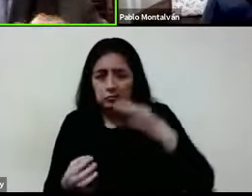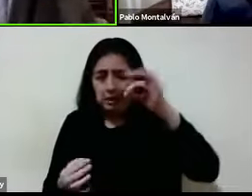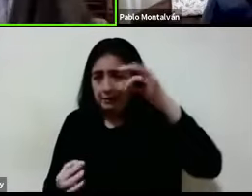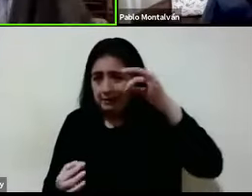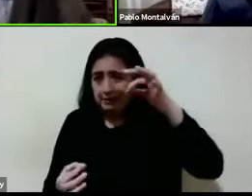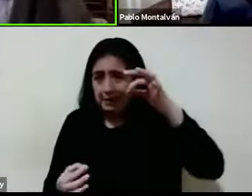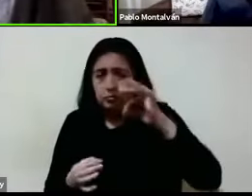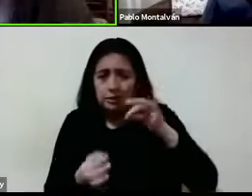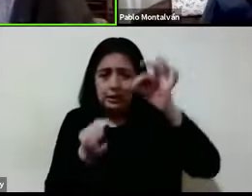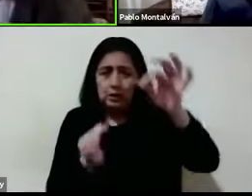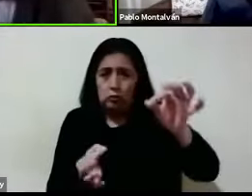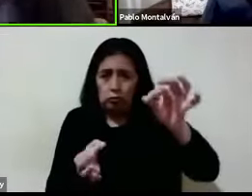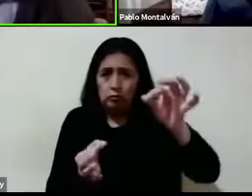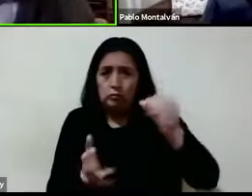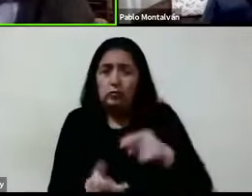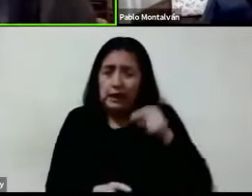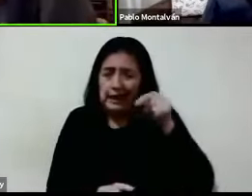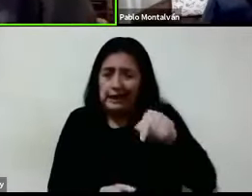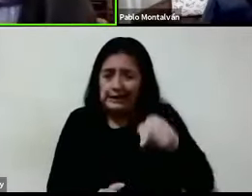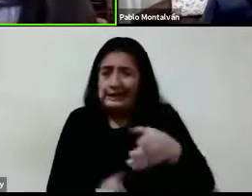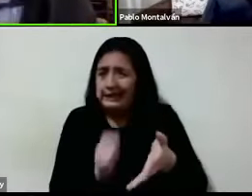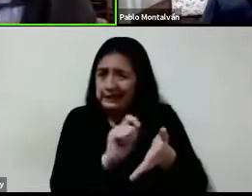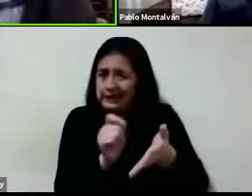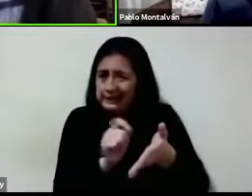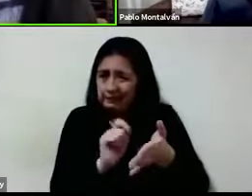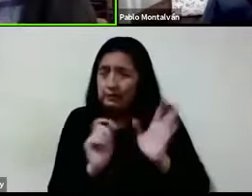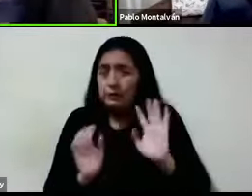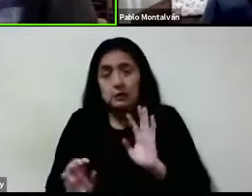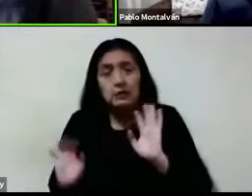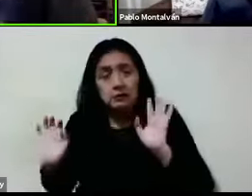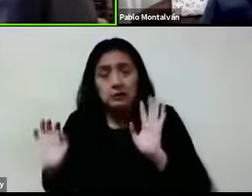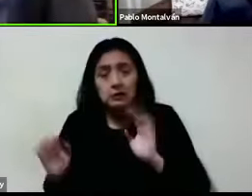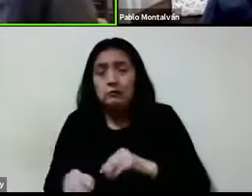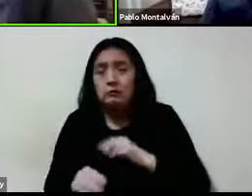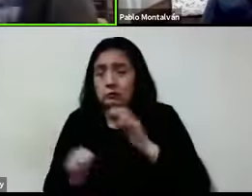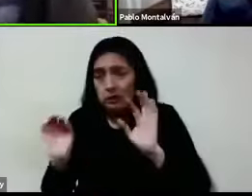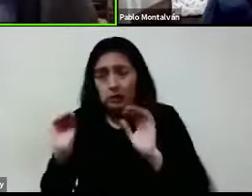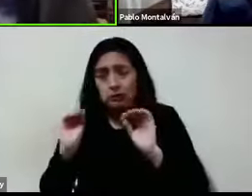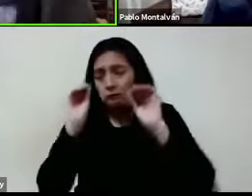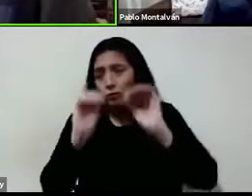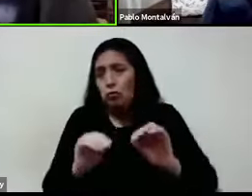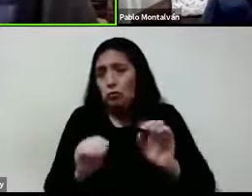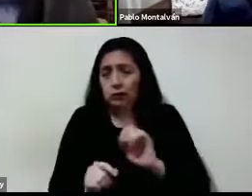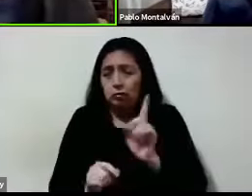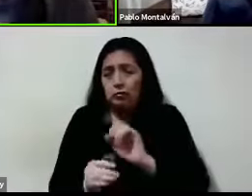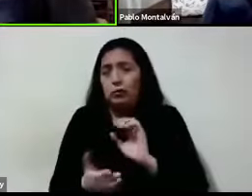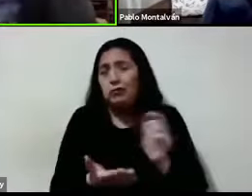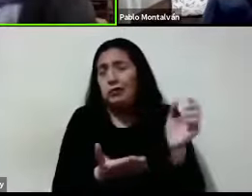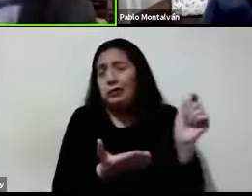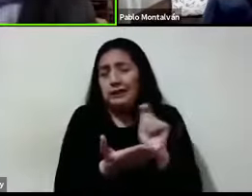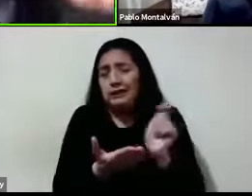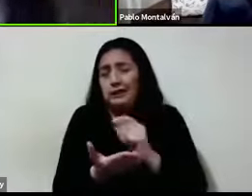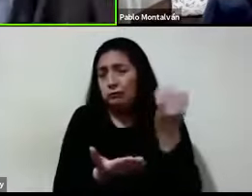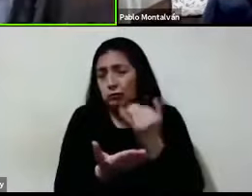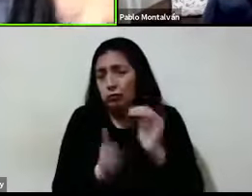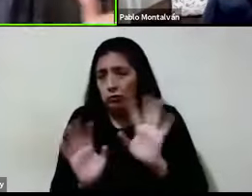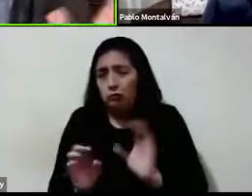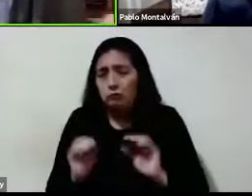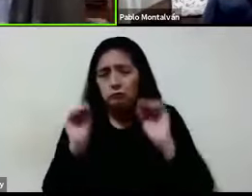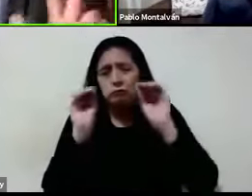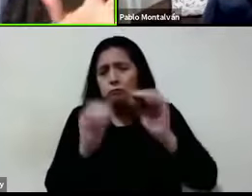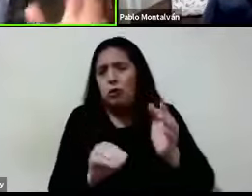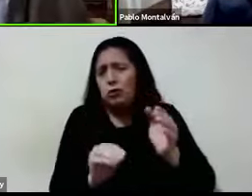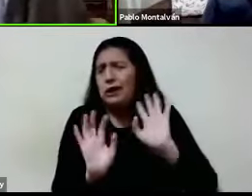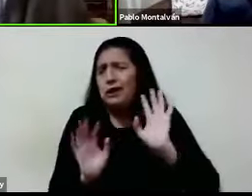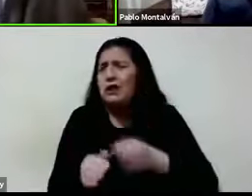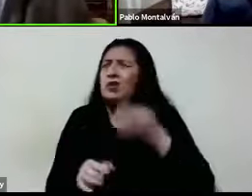blanco y les digo, pongan ahí, a propósito doy esa instrucción, pongan, no digo escriban, dibujen, digo, pongan ahí todo lo que se les